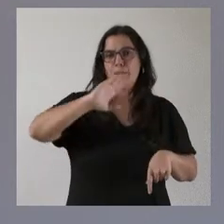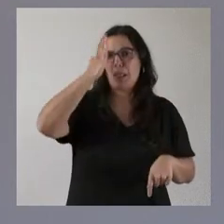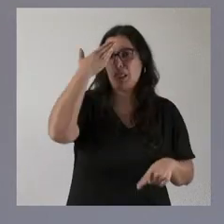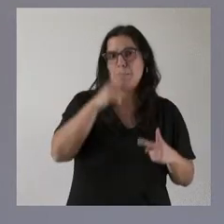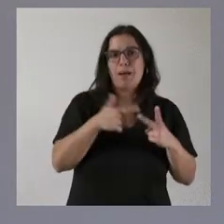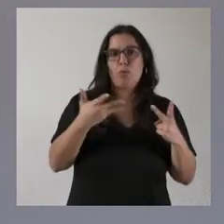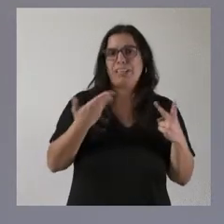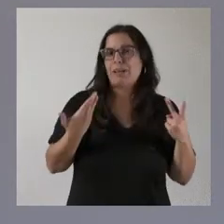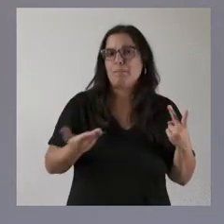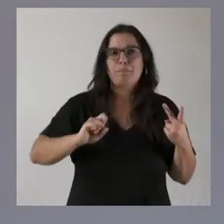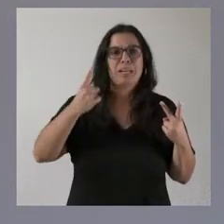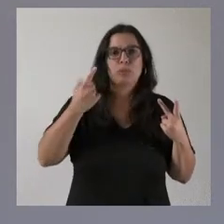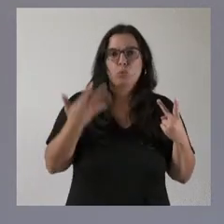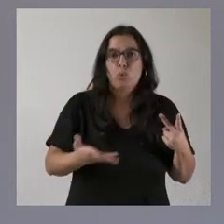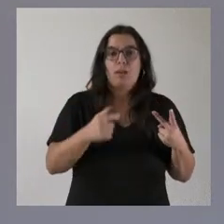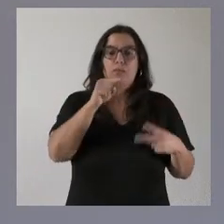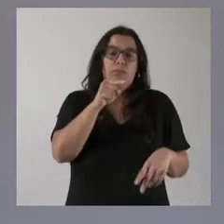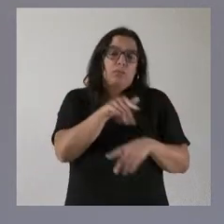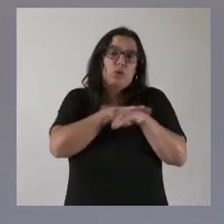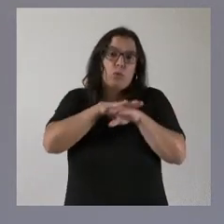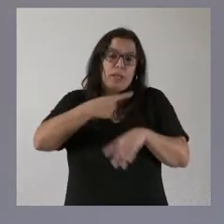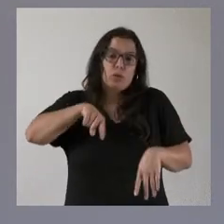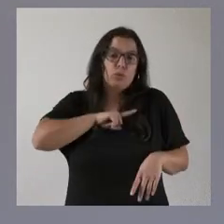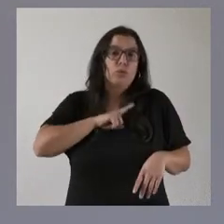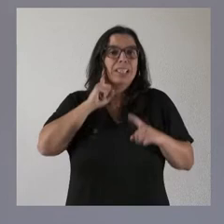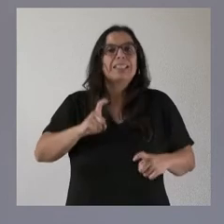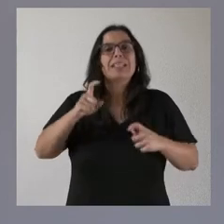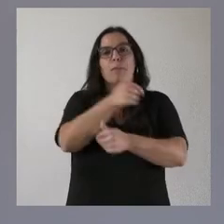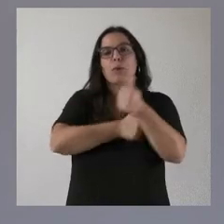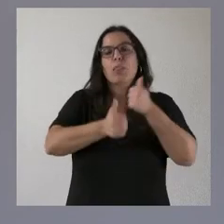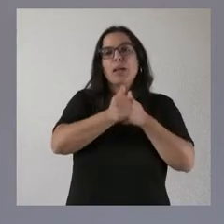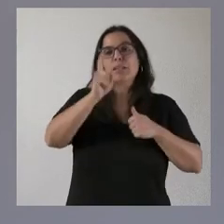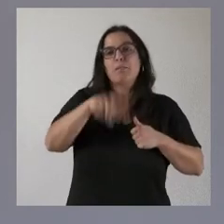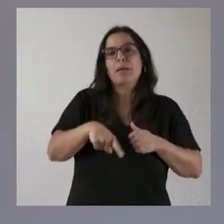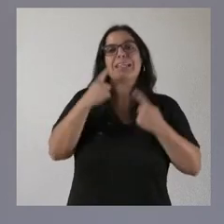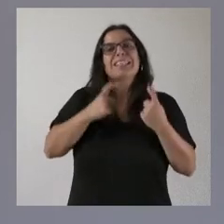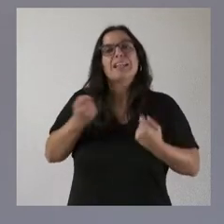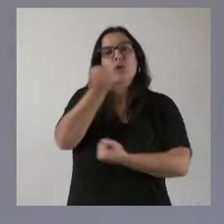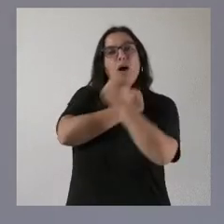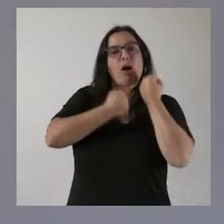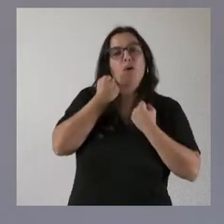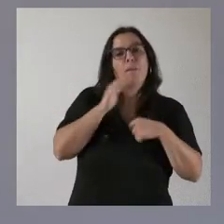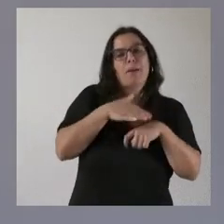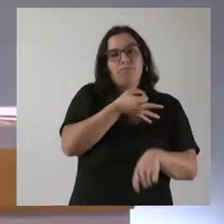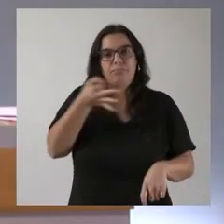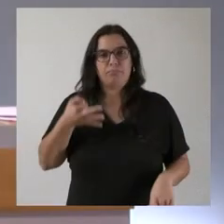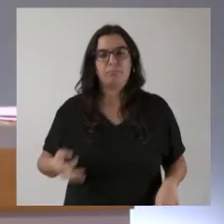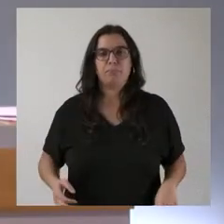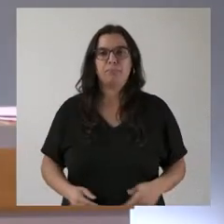urgencias y este es un gobierno que intenta priorizar también desde la austeridad y desde la eficacia